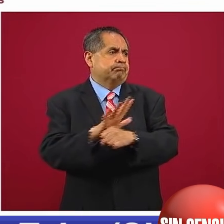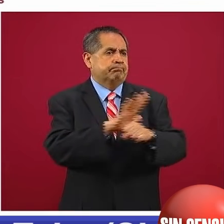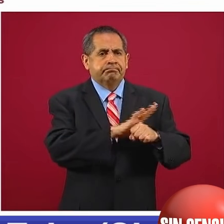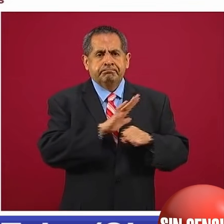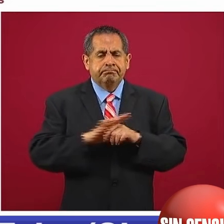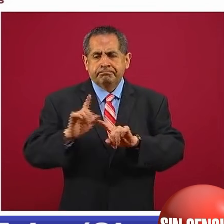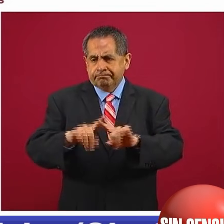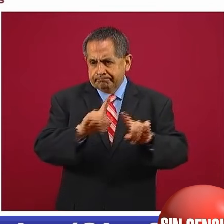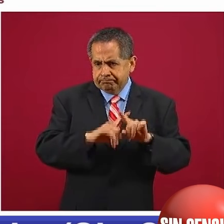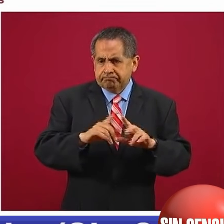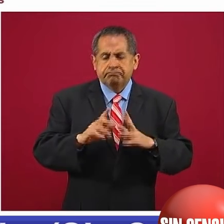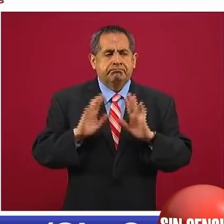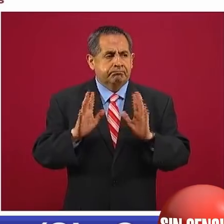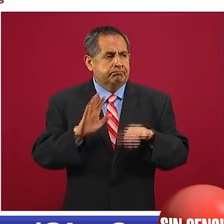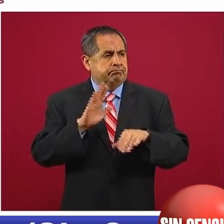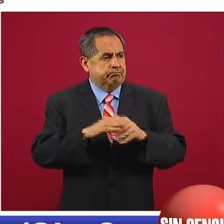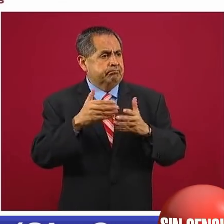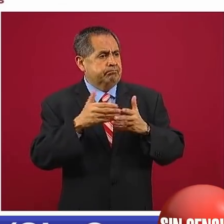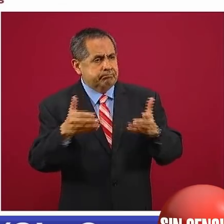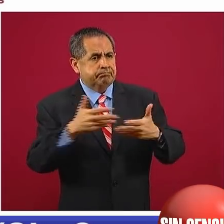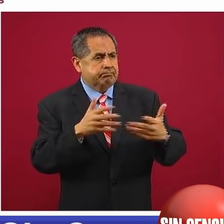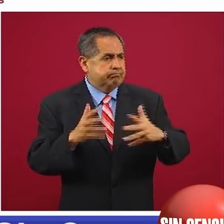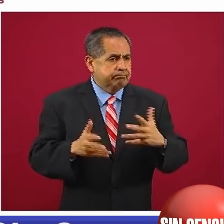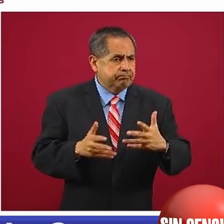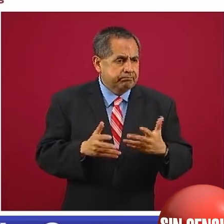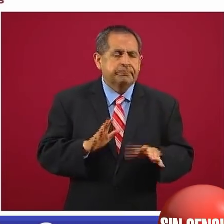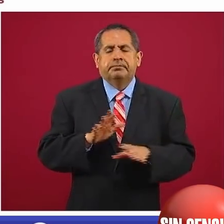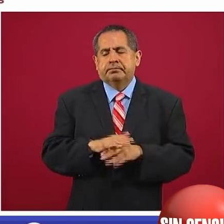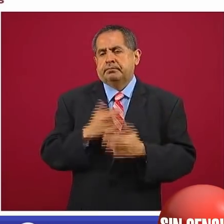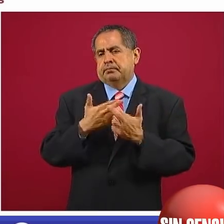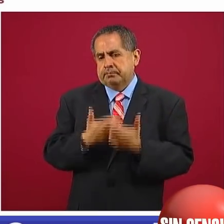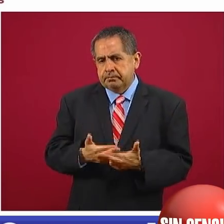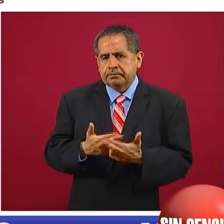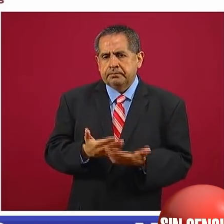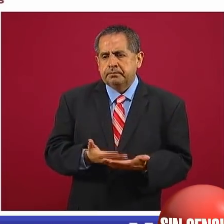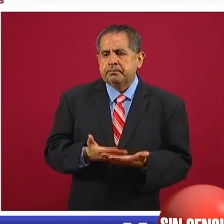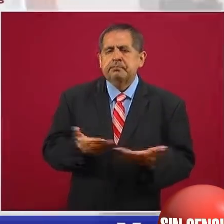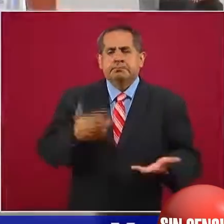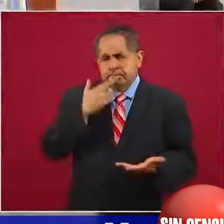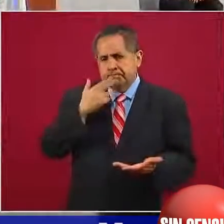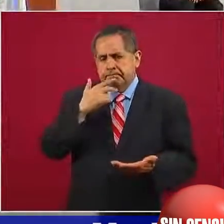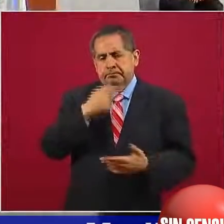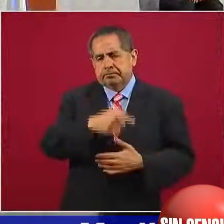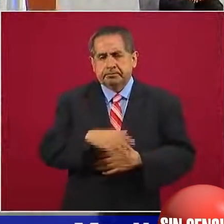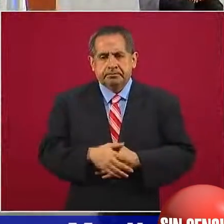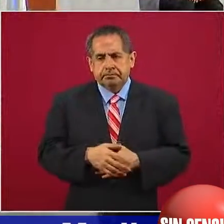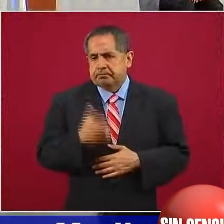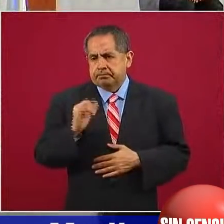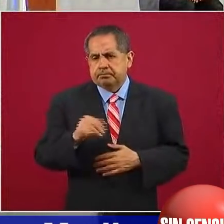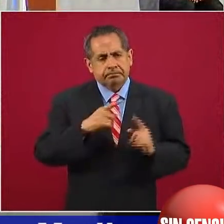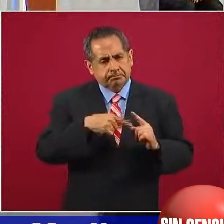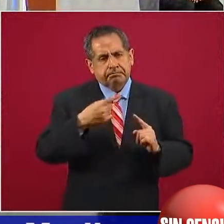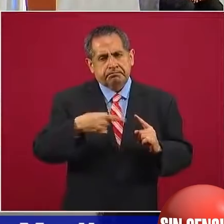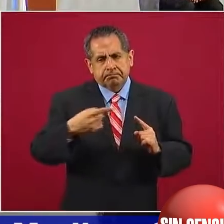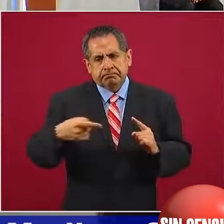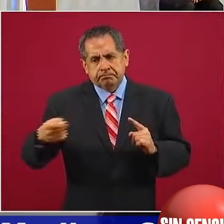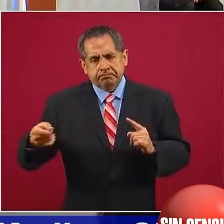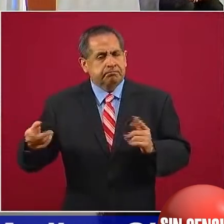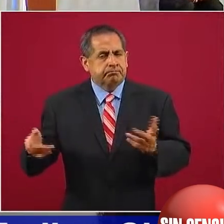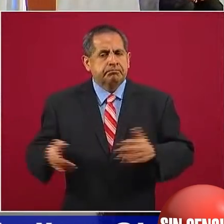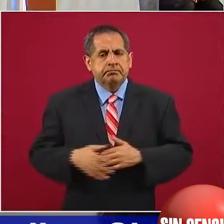Tabasco se hicieron ampliaciones y por eso hoy ya documentamos esta ampliación. Y así vamos a seguir todo